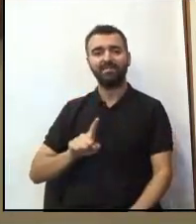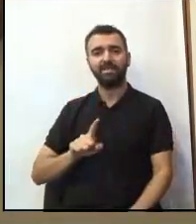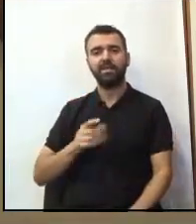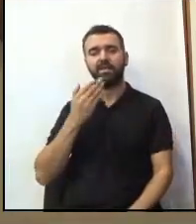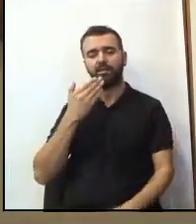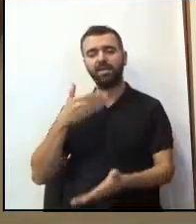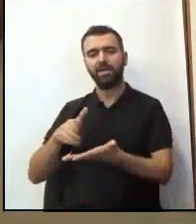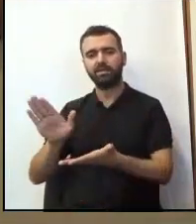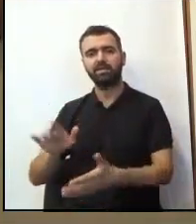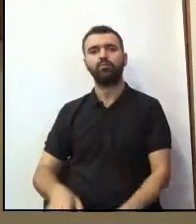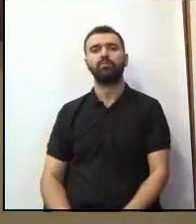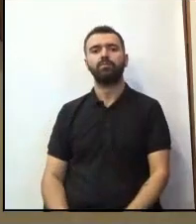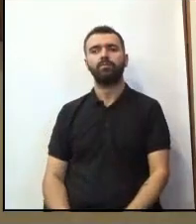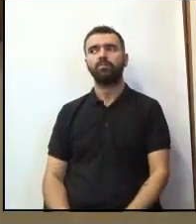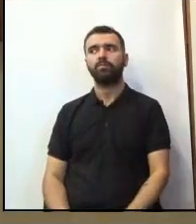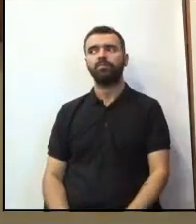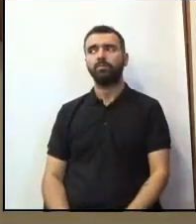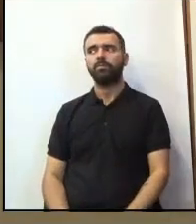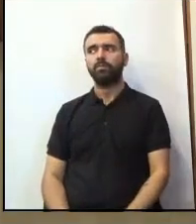También rechazo.